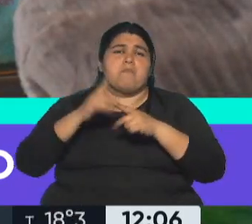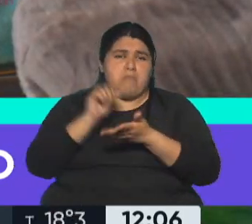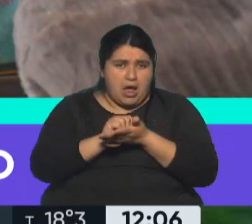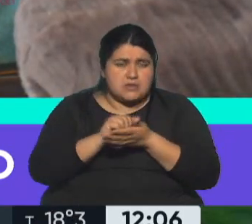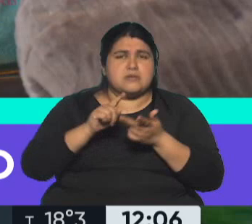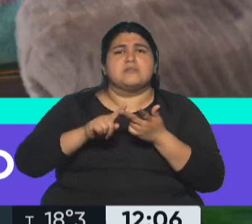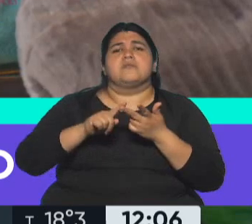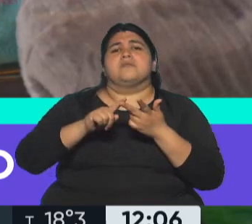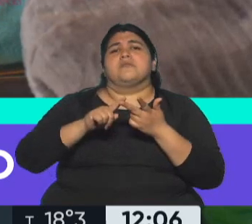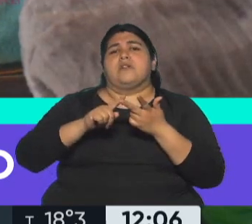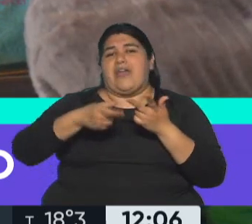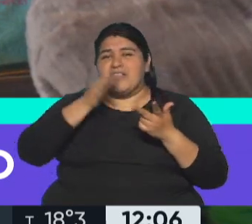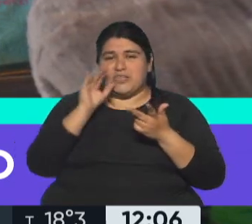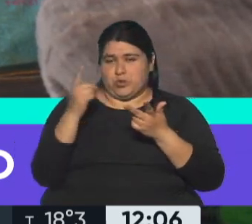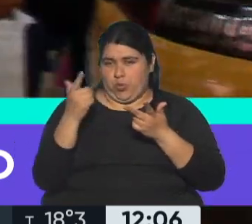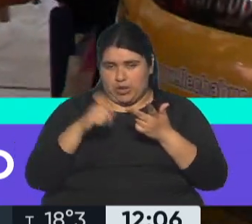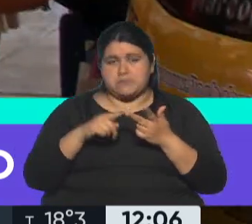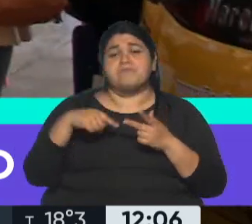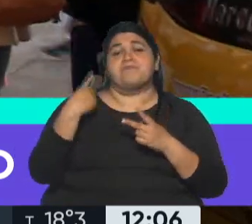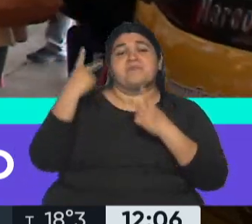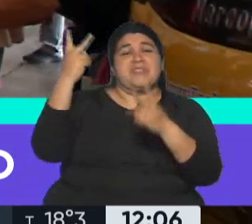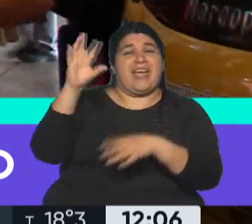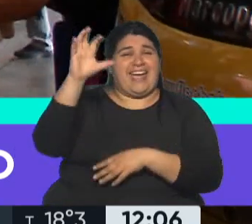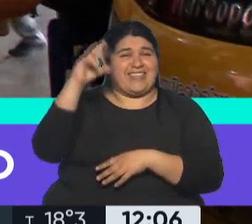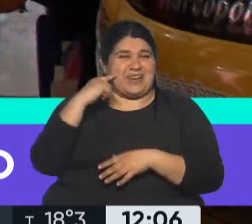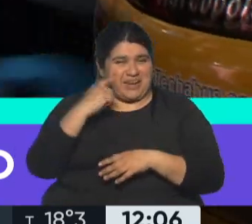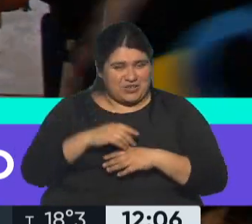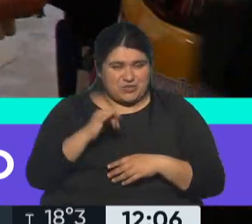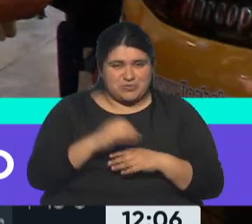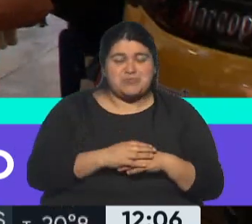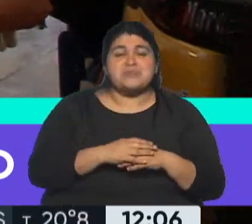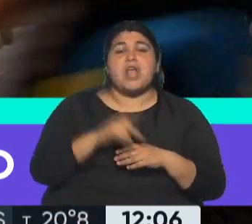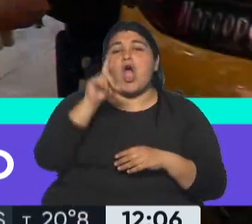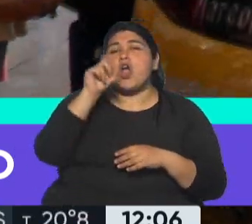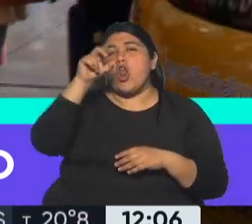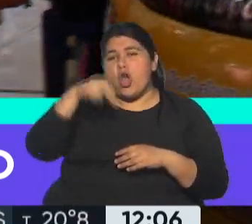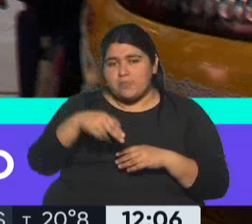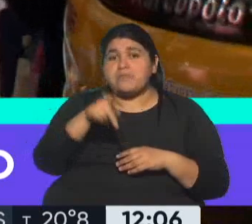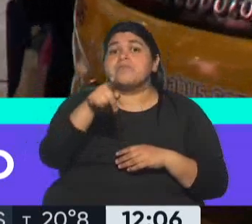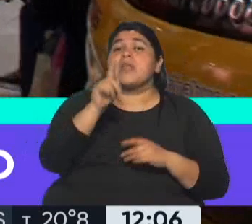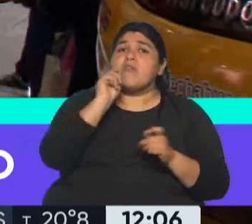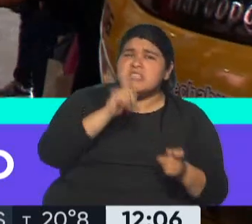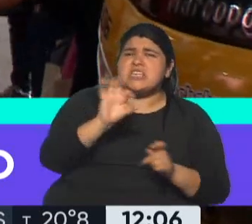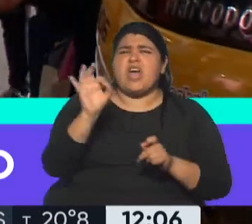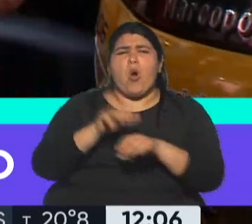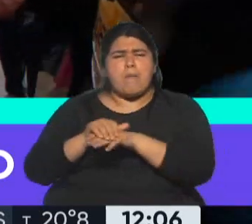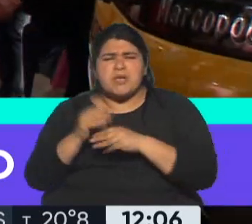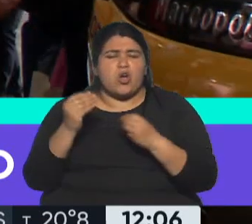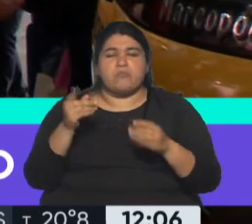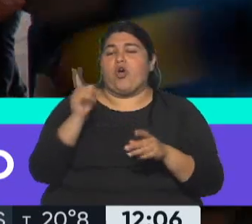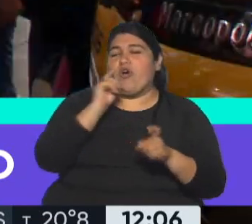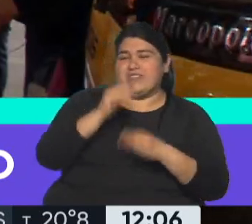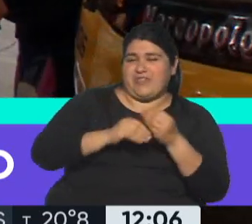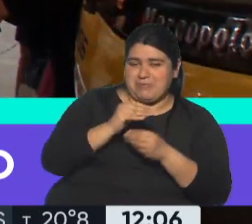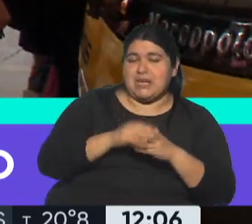no, el único que no te dan es no hay desayuno. A Entre Ríos, a Colón, sí. ¿De vacaciones o a ver a la familia? A ver a la familia. ¿Hace mucho que no